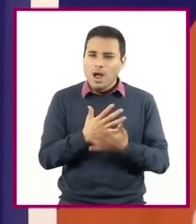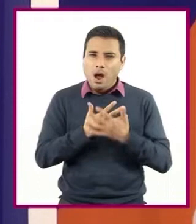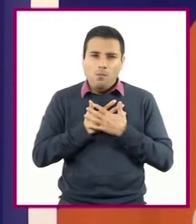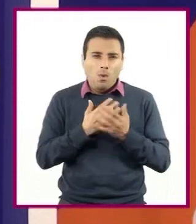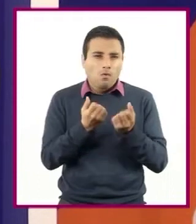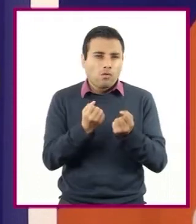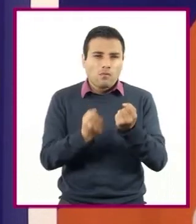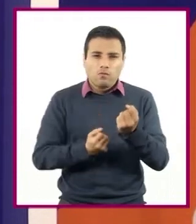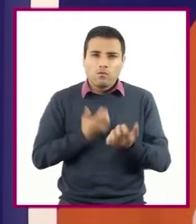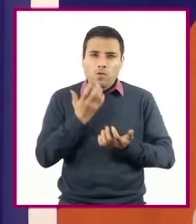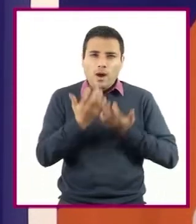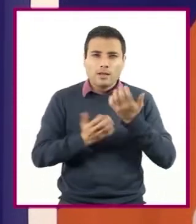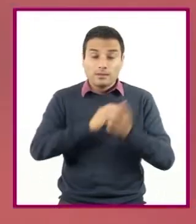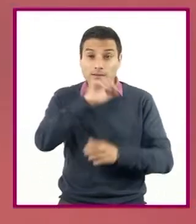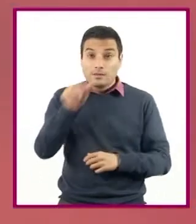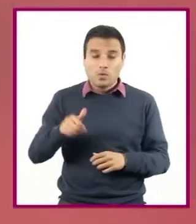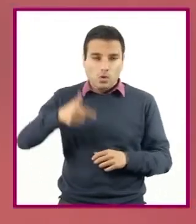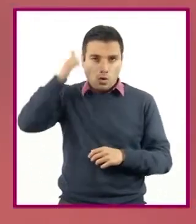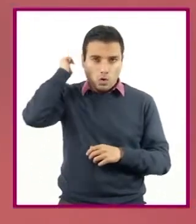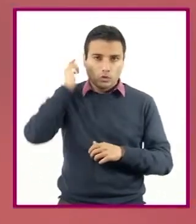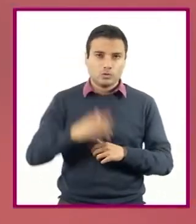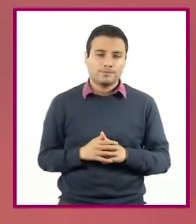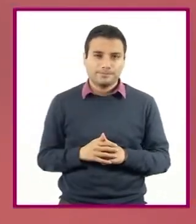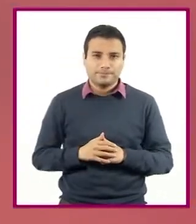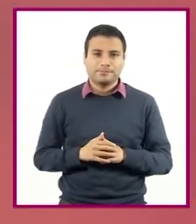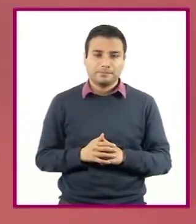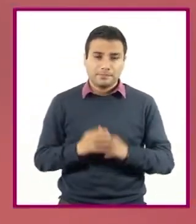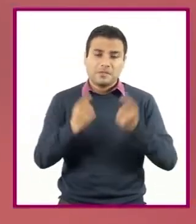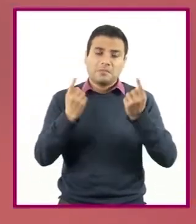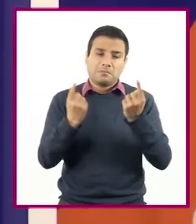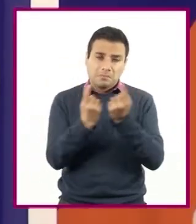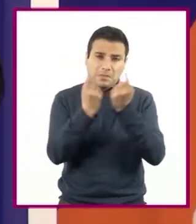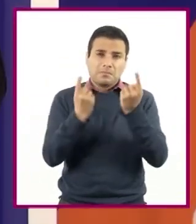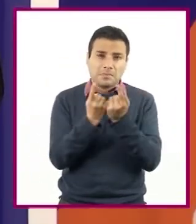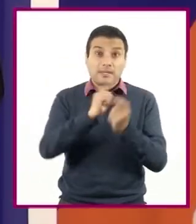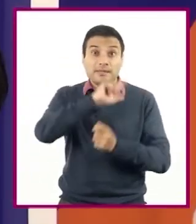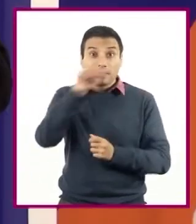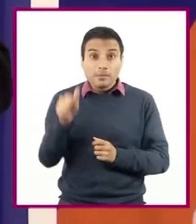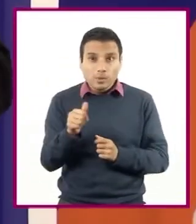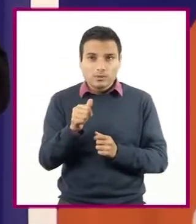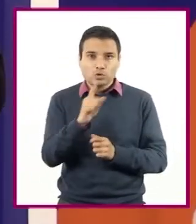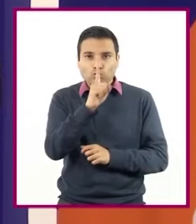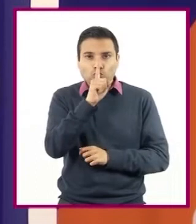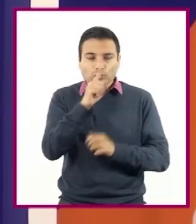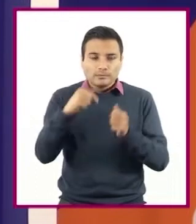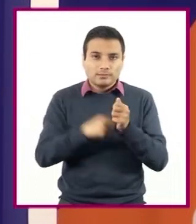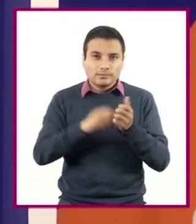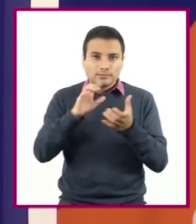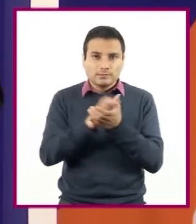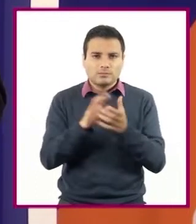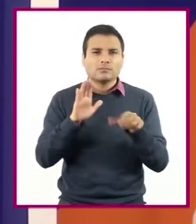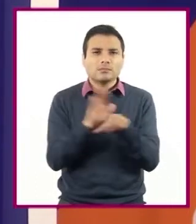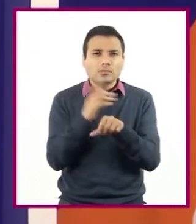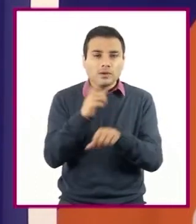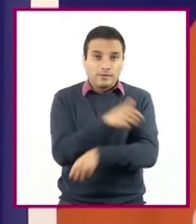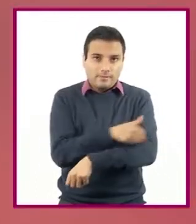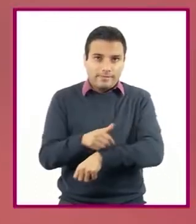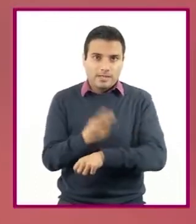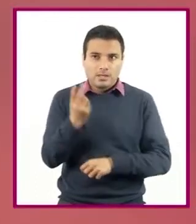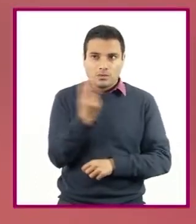lleva a cometer locuras. Tras varios encuentros, se casan escondidas, pues ambas familias se oponían a su